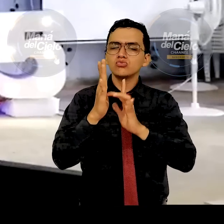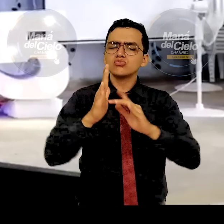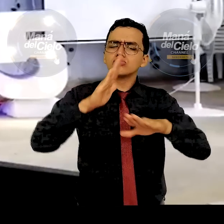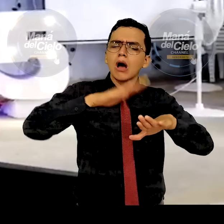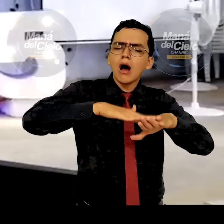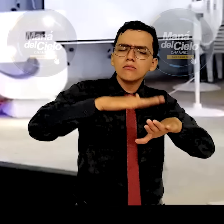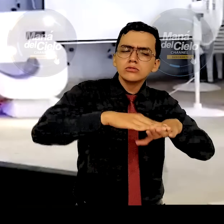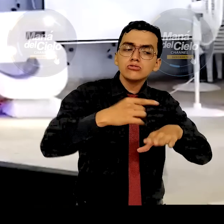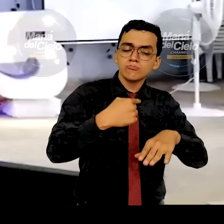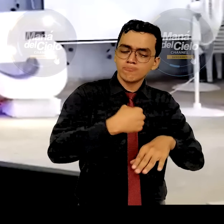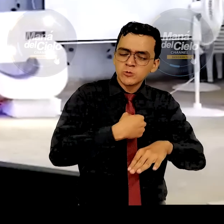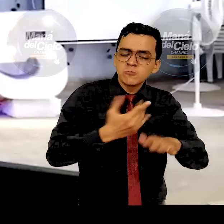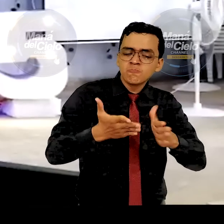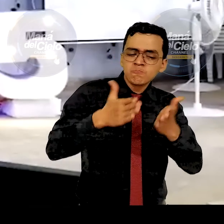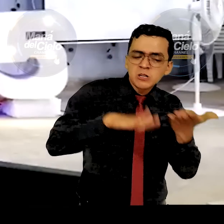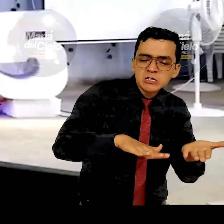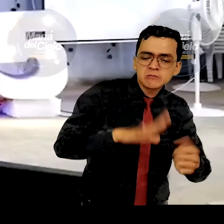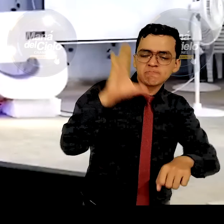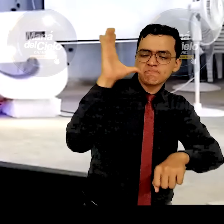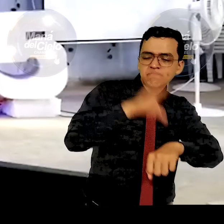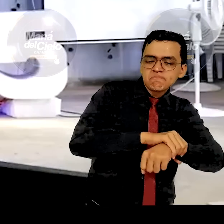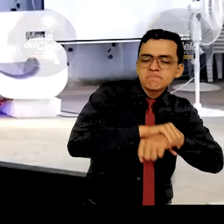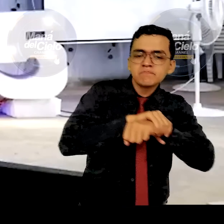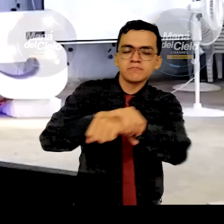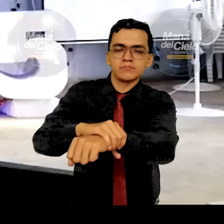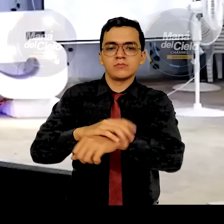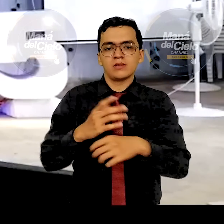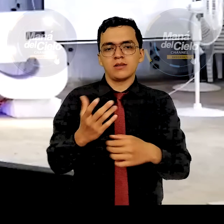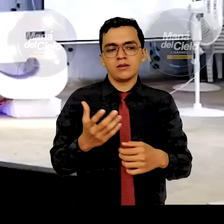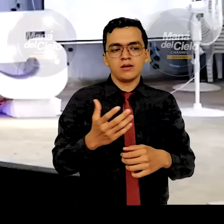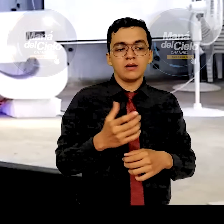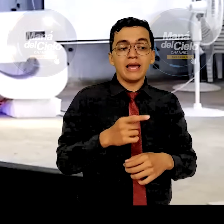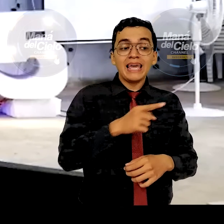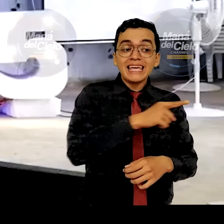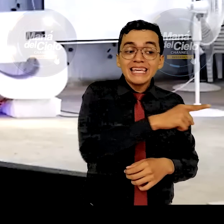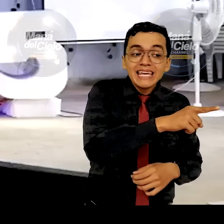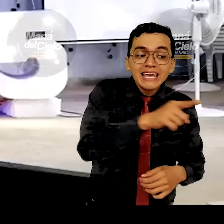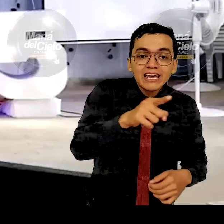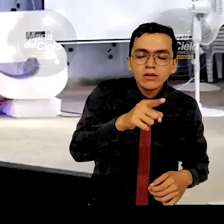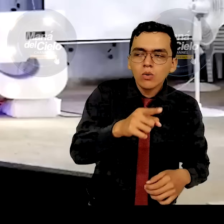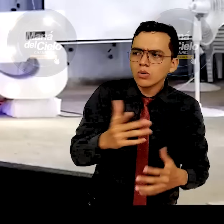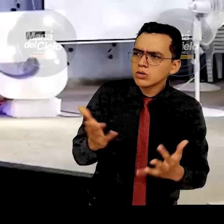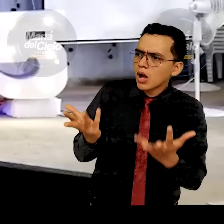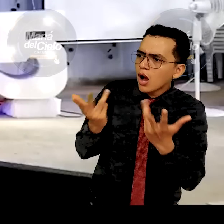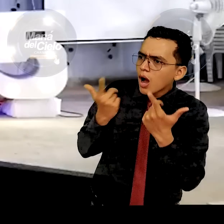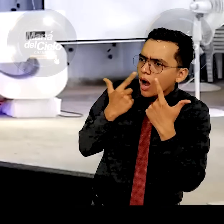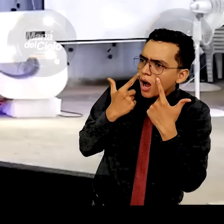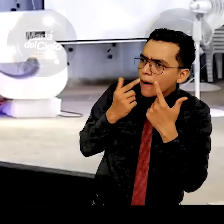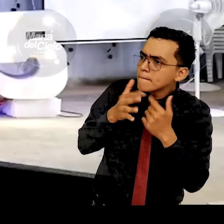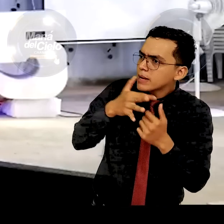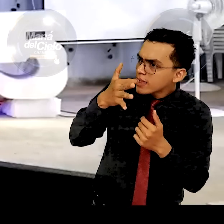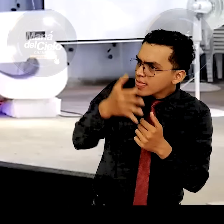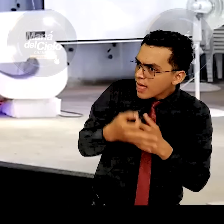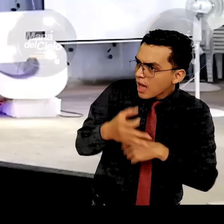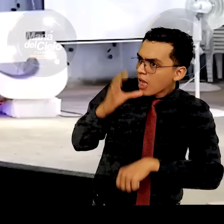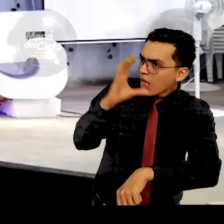Y diciendo estas cosas, ¿a quién no se le iba a angustiar el corazón?